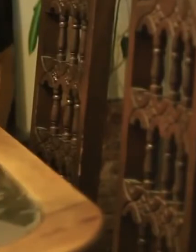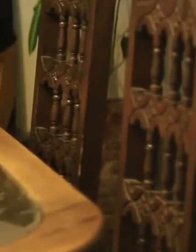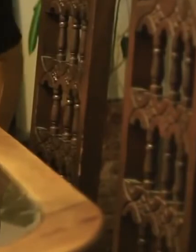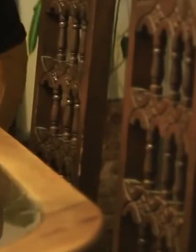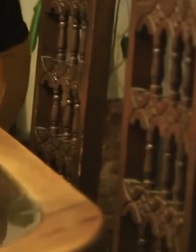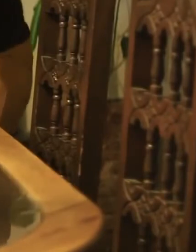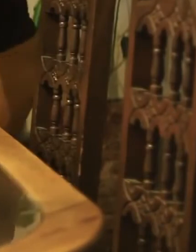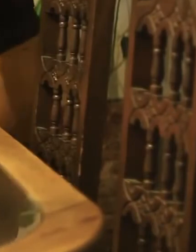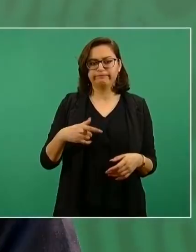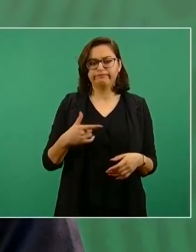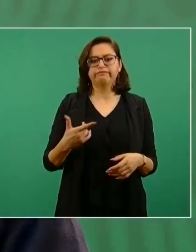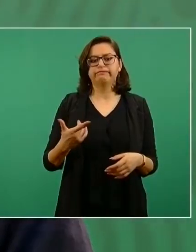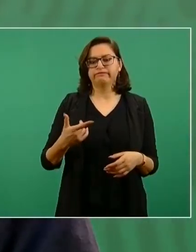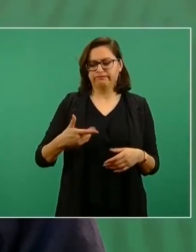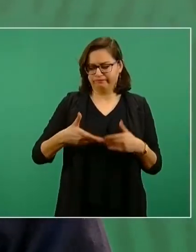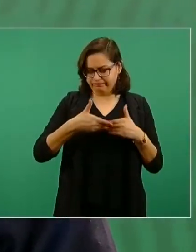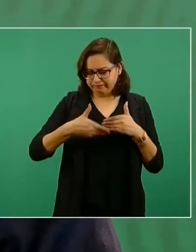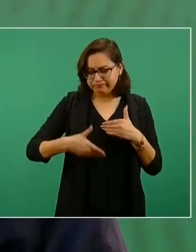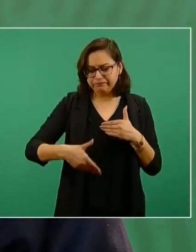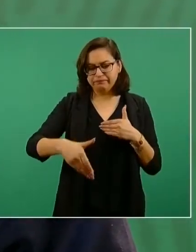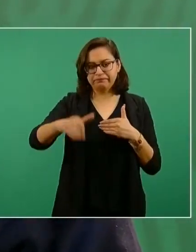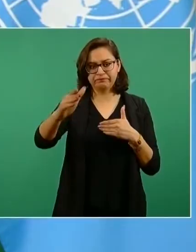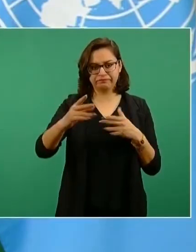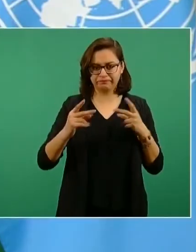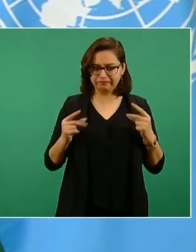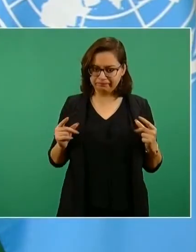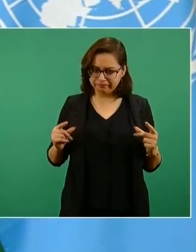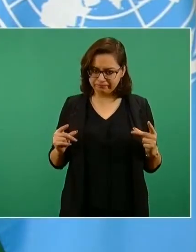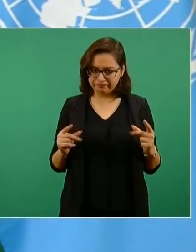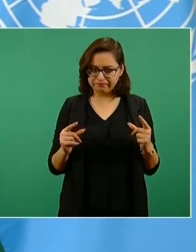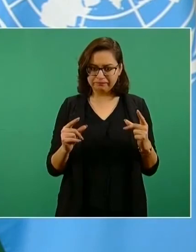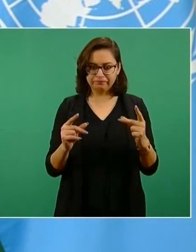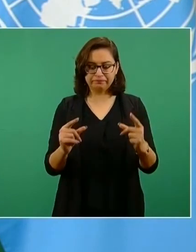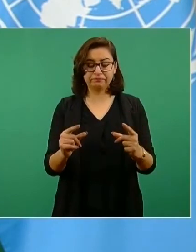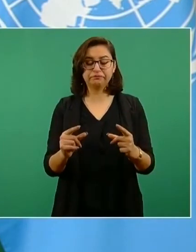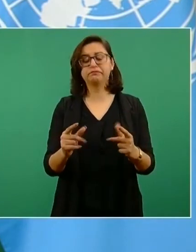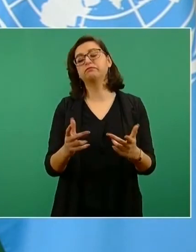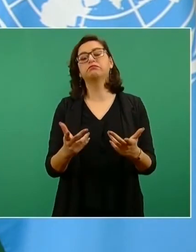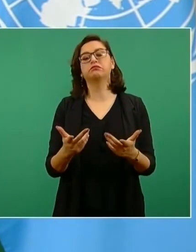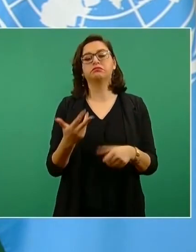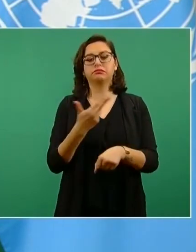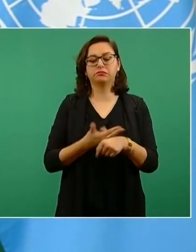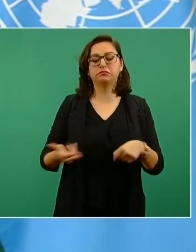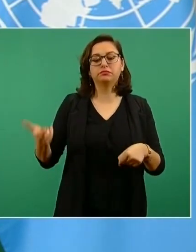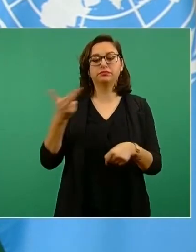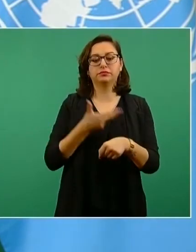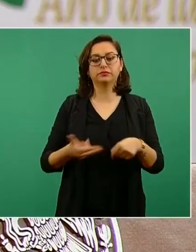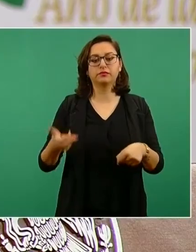educativa, entre otras, que afecten a mujeres y niñas. Noticias TVT.